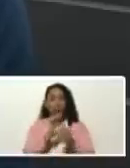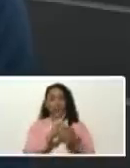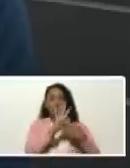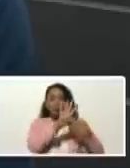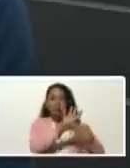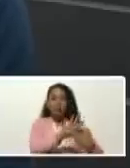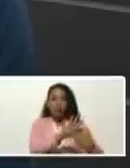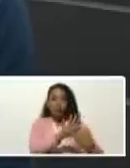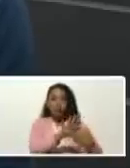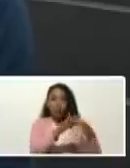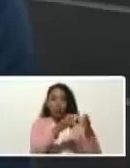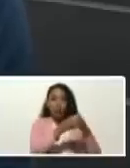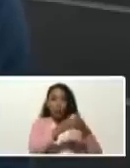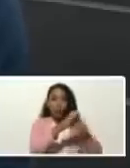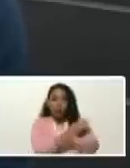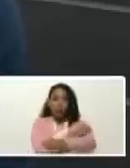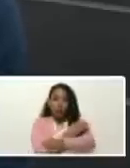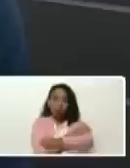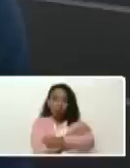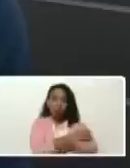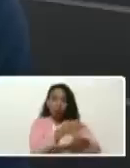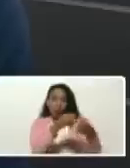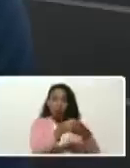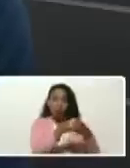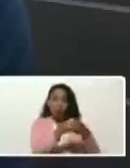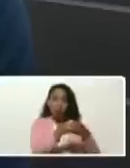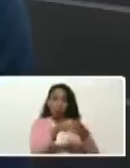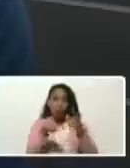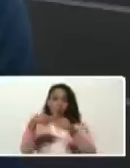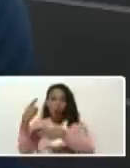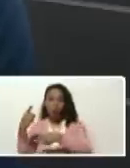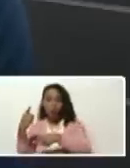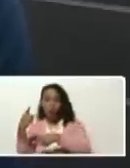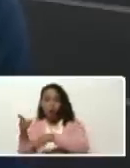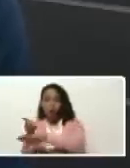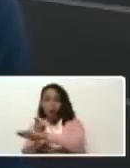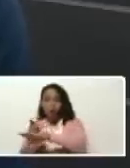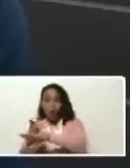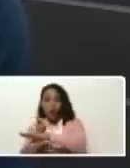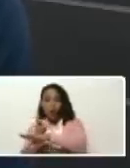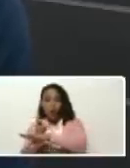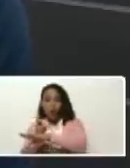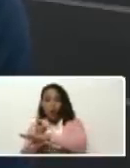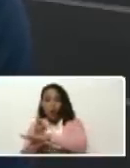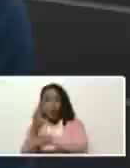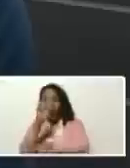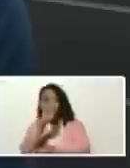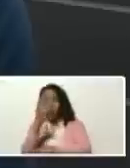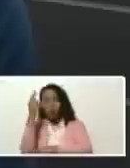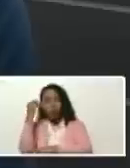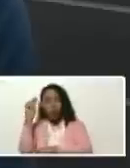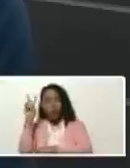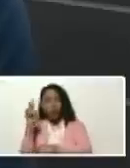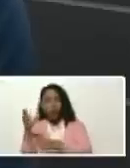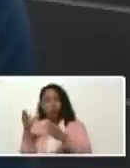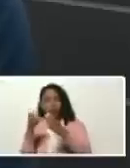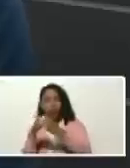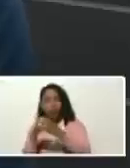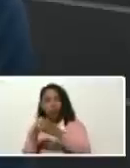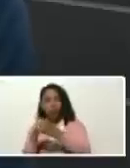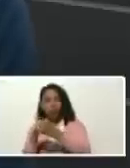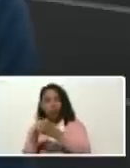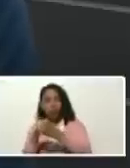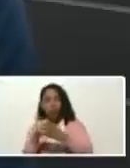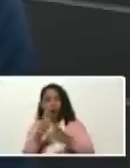un a un extremo de la del espectro político y otro el gobierno de la República bolivariana de Venezuela no es lo mismo conversaciones